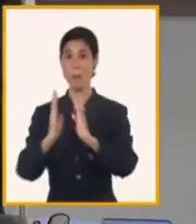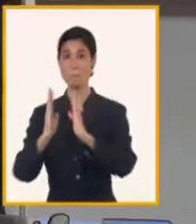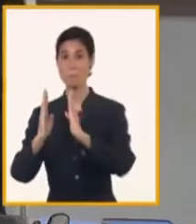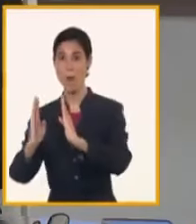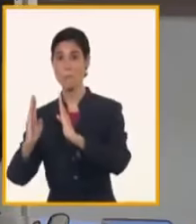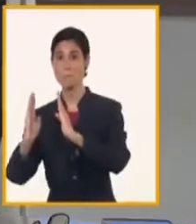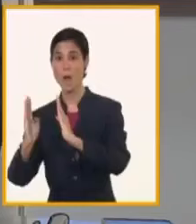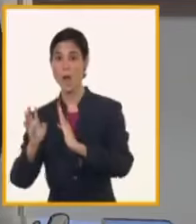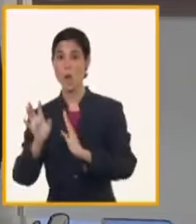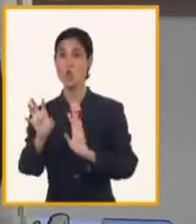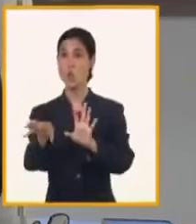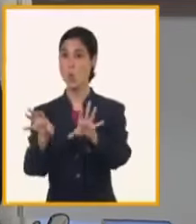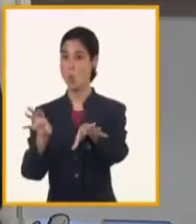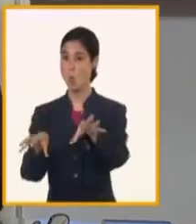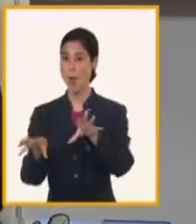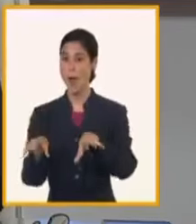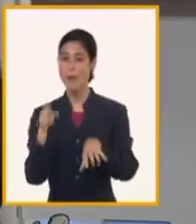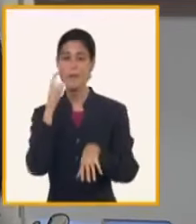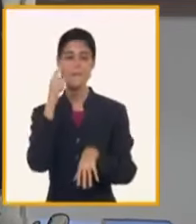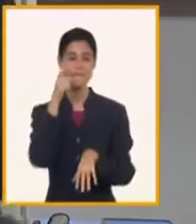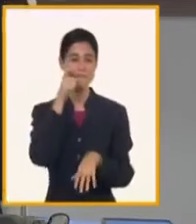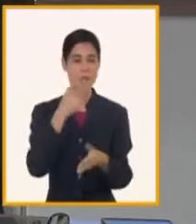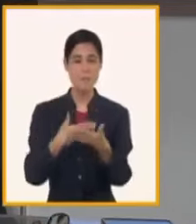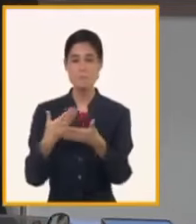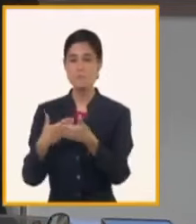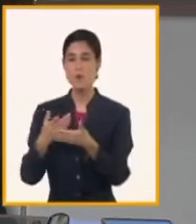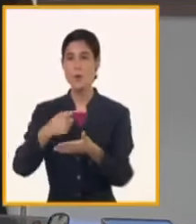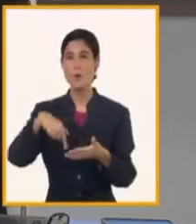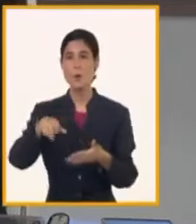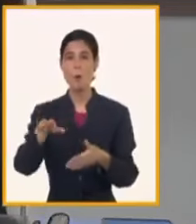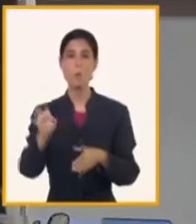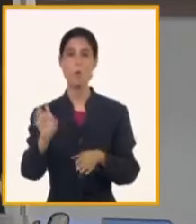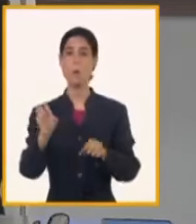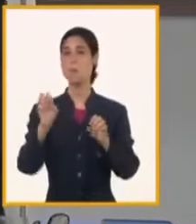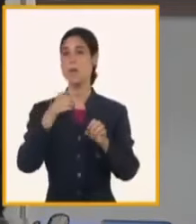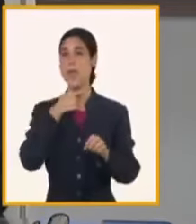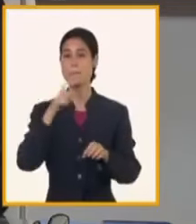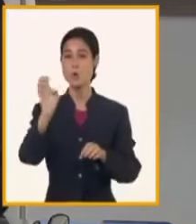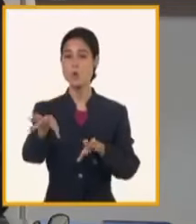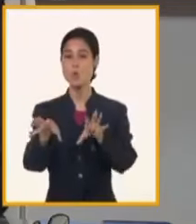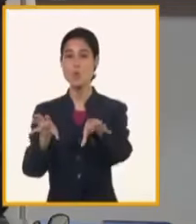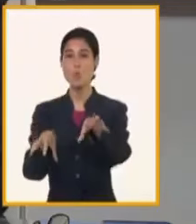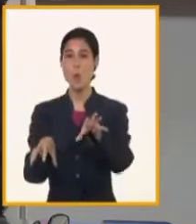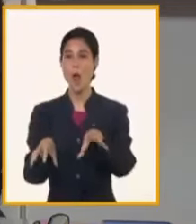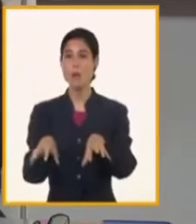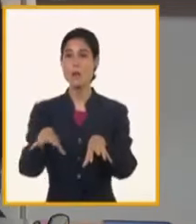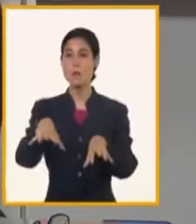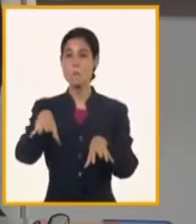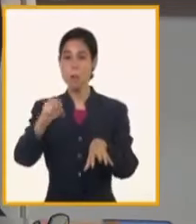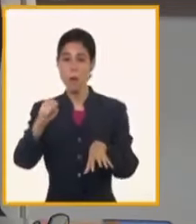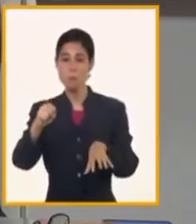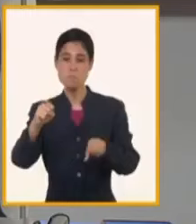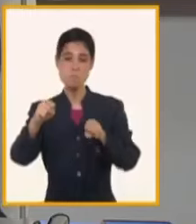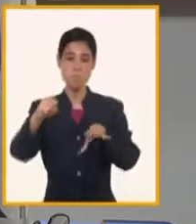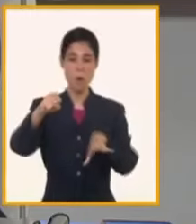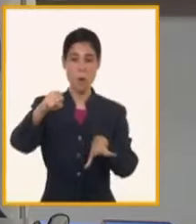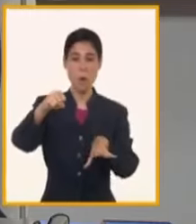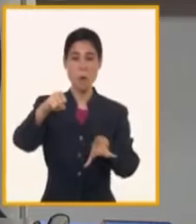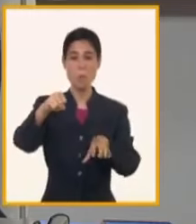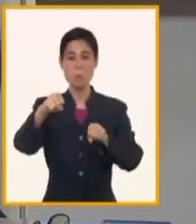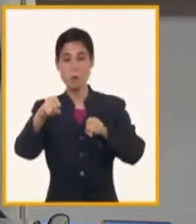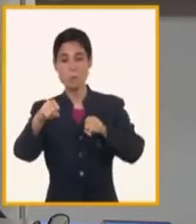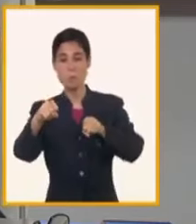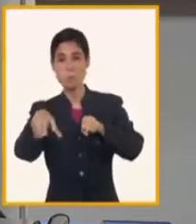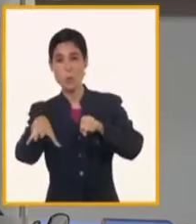provincias muy acertadamente se tomó la decisión ya unos años de que la distribución de